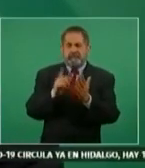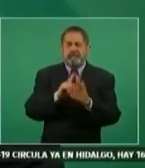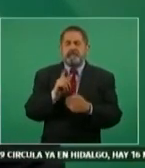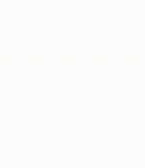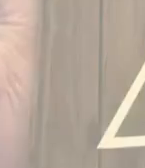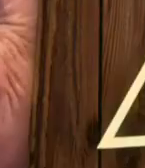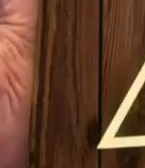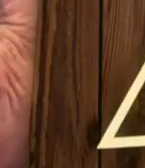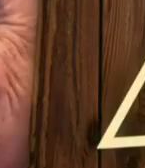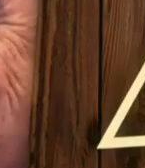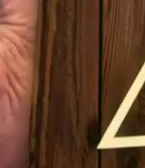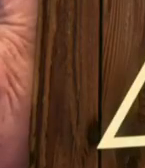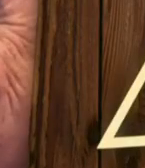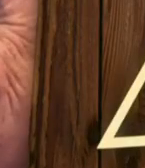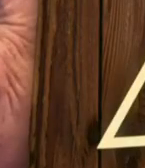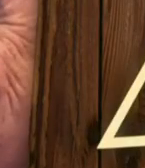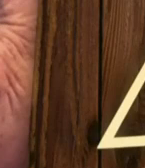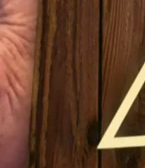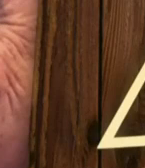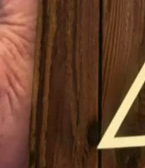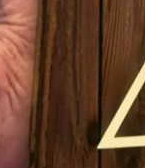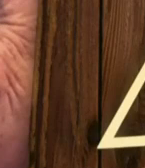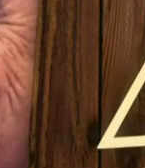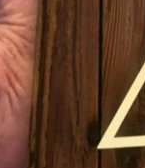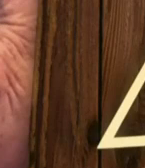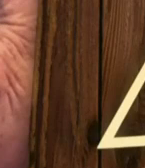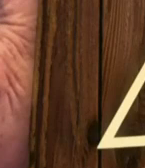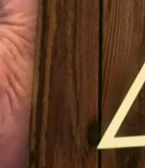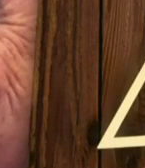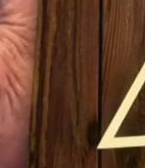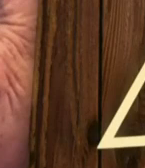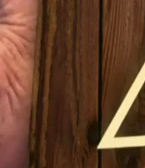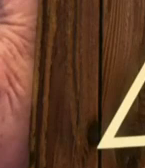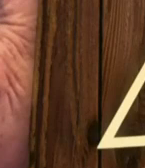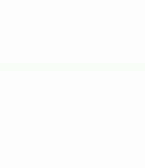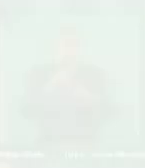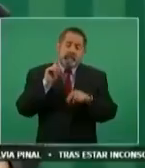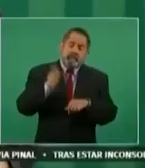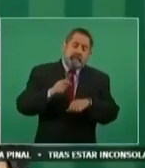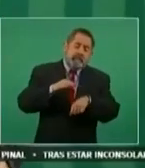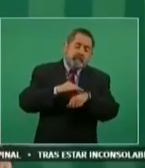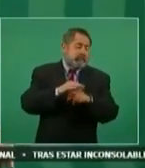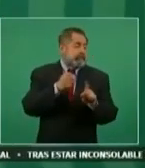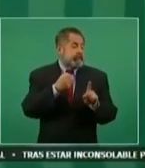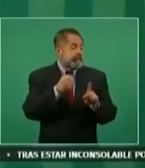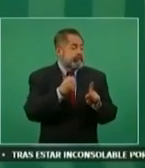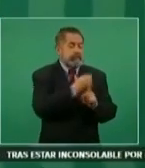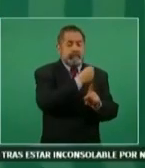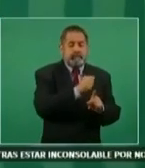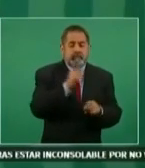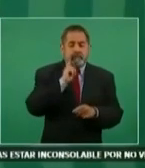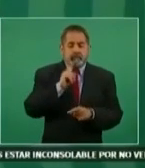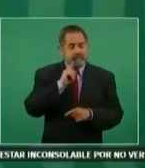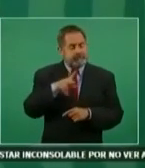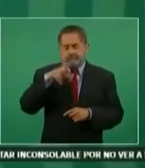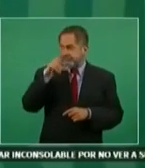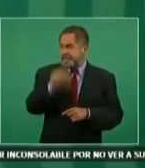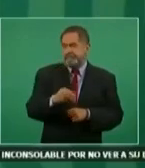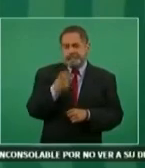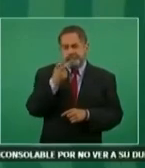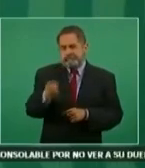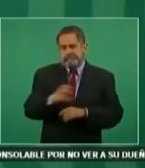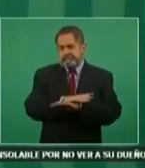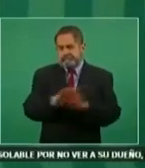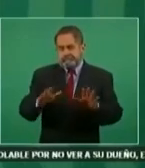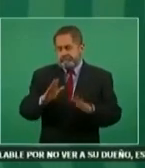¡Por eso! ¿Y el toro, tu compadre? Bueno, aseguró que en el caso particular del elemento de la Guardia Nacional, que fue capturado, haya